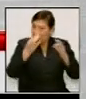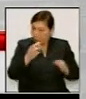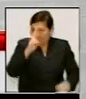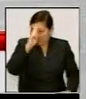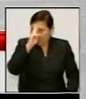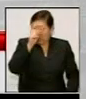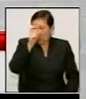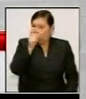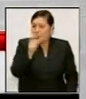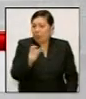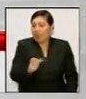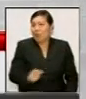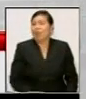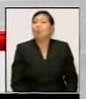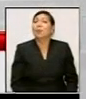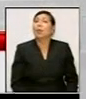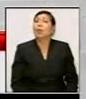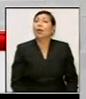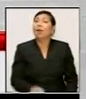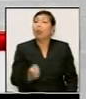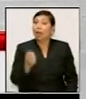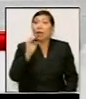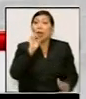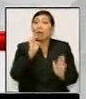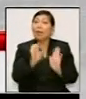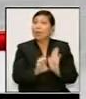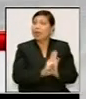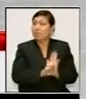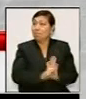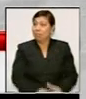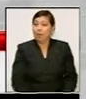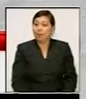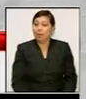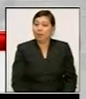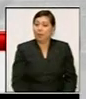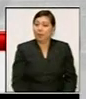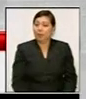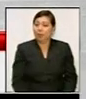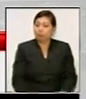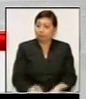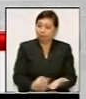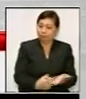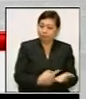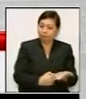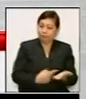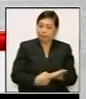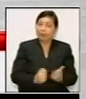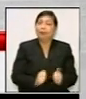peruano. Juan nos deja el ejemplo del consenso,